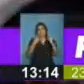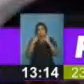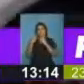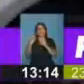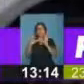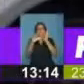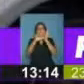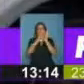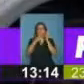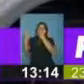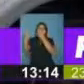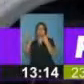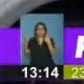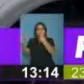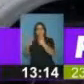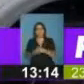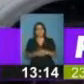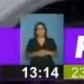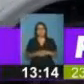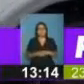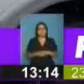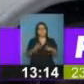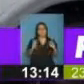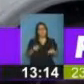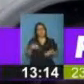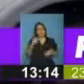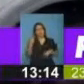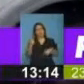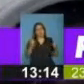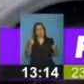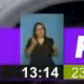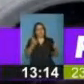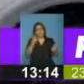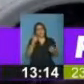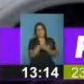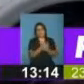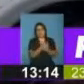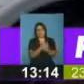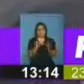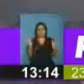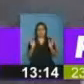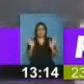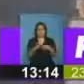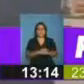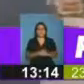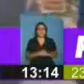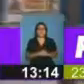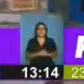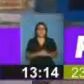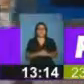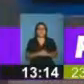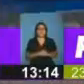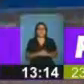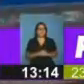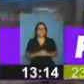vehículos que realizan la misma tarea, pero en menor volumen. Decir que en